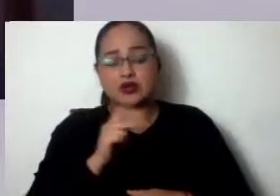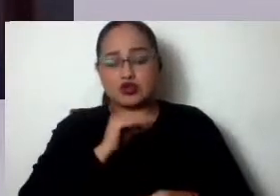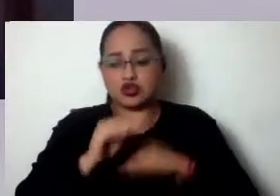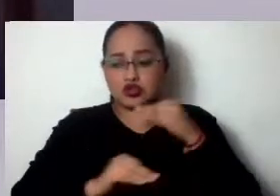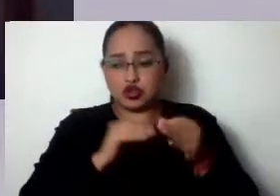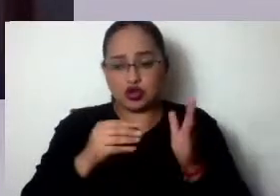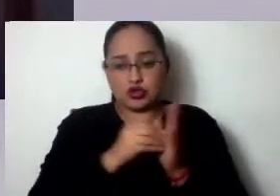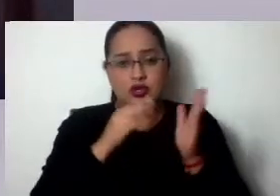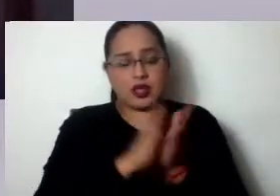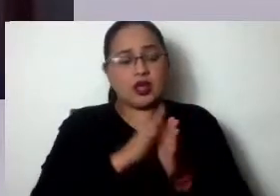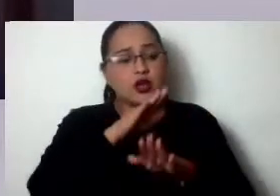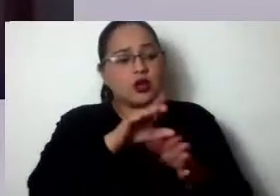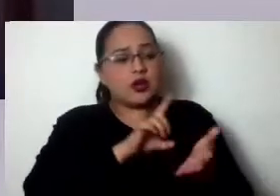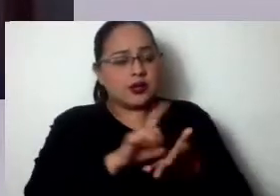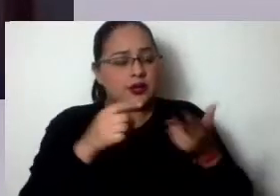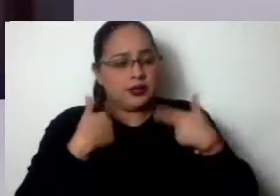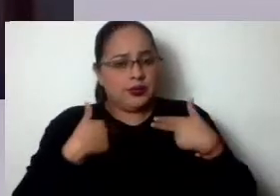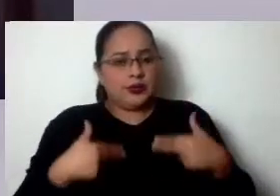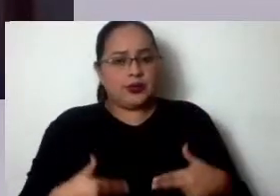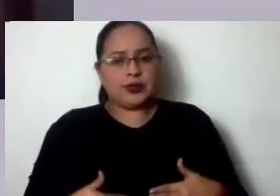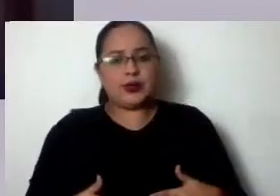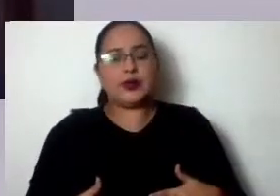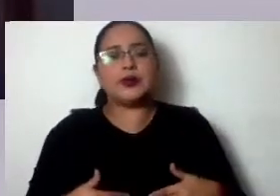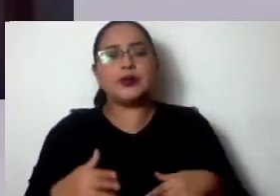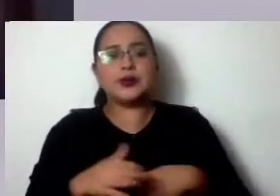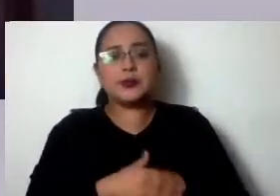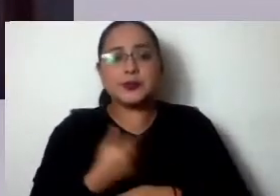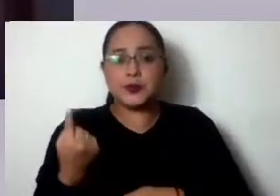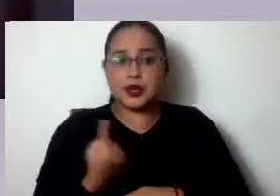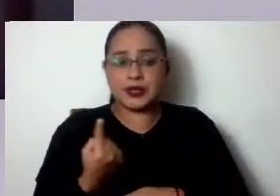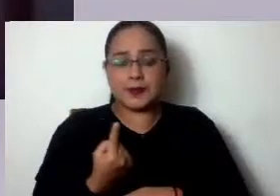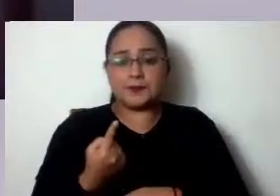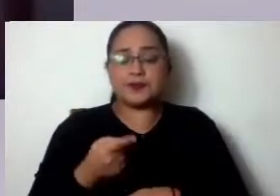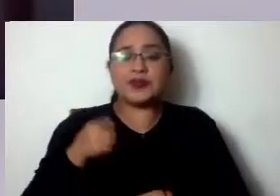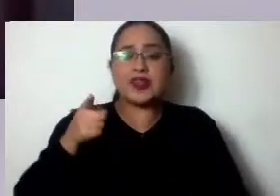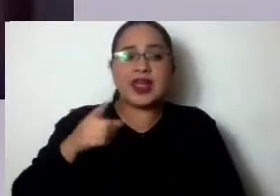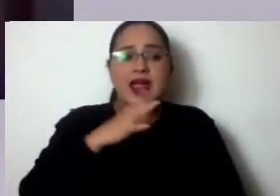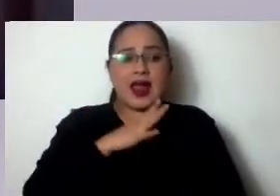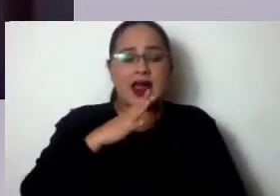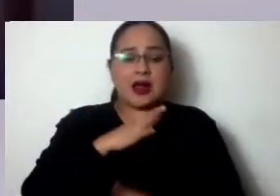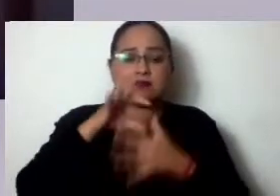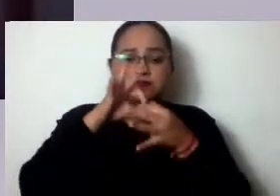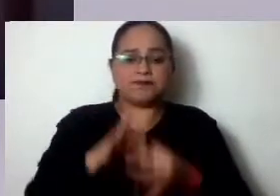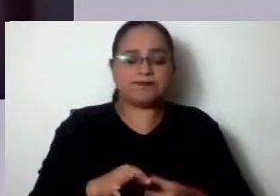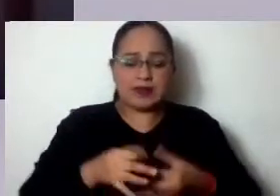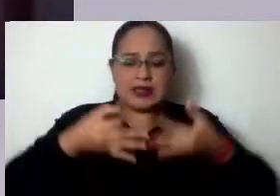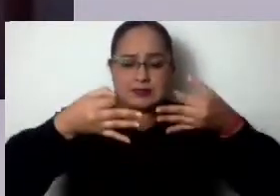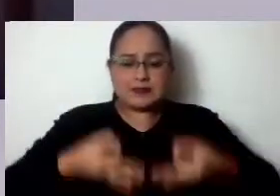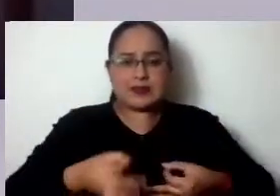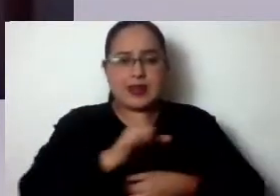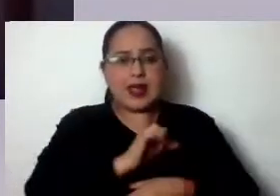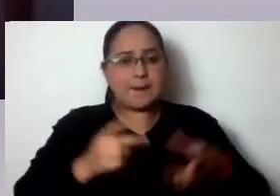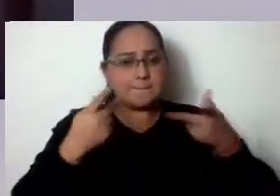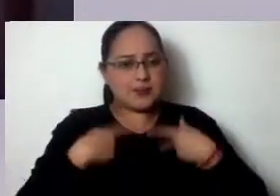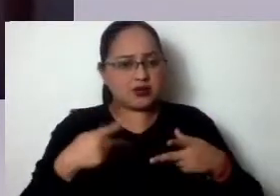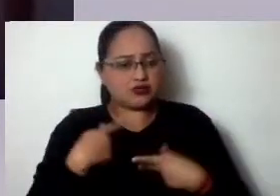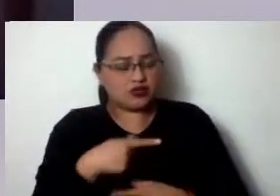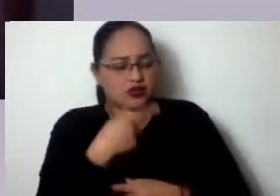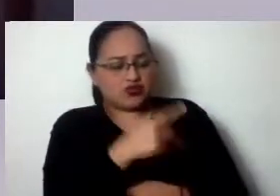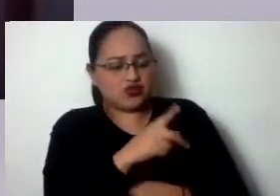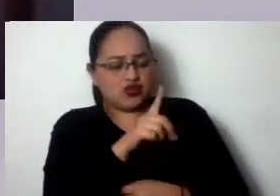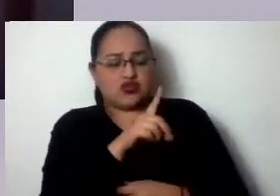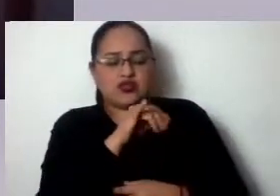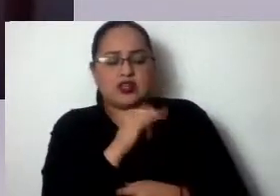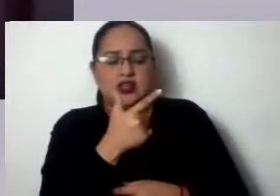categoría de derechos humanos en tanto tienen como fundamento la dignidad de la persona es la